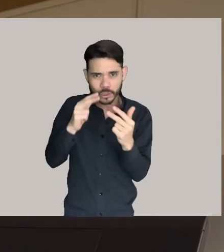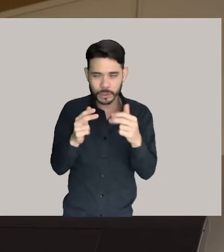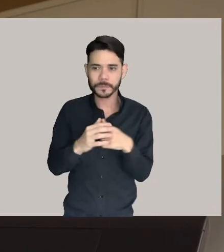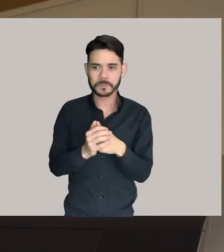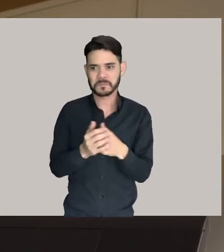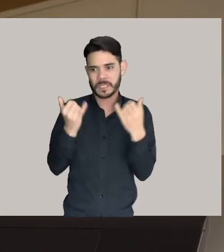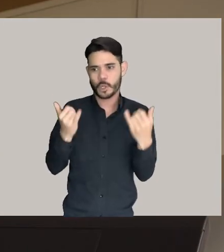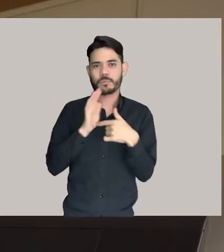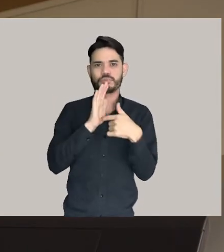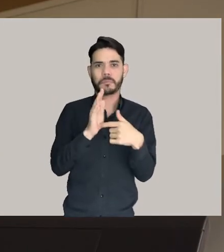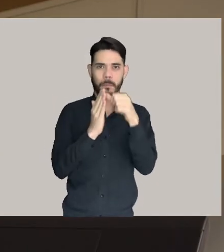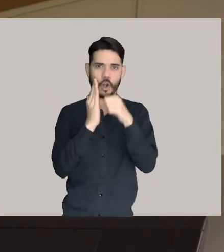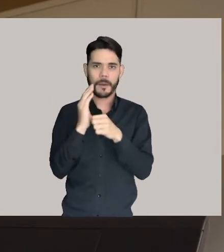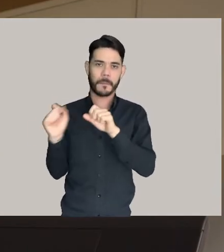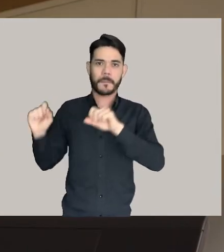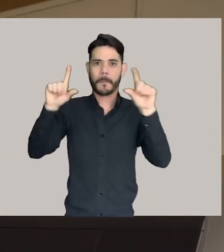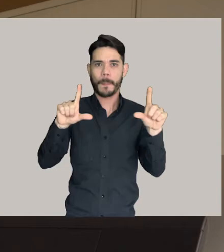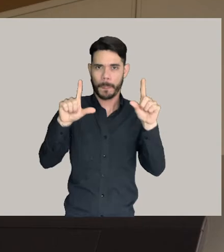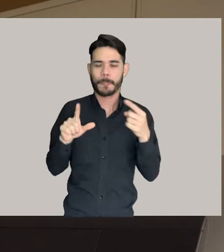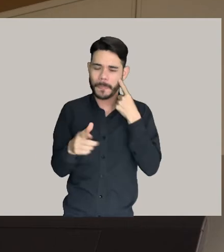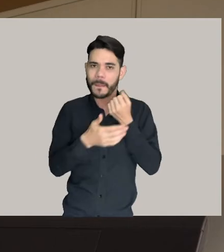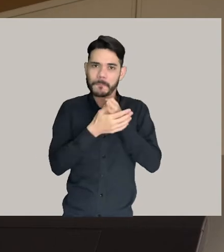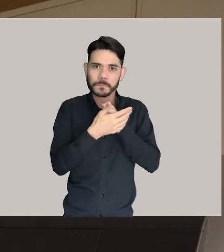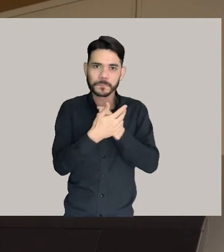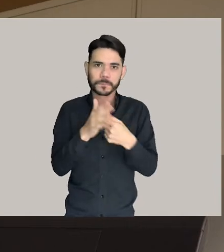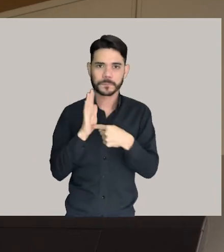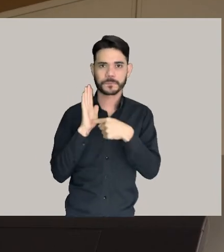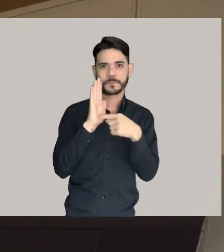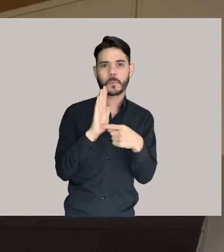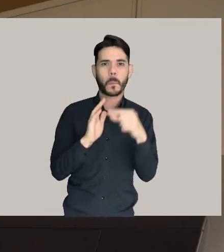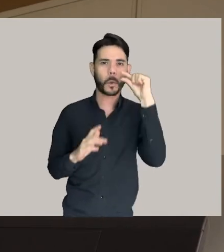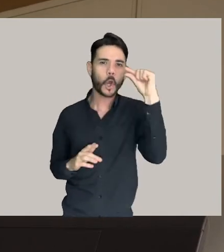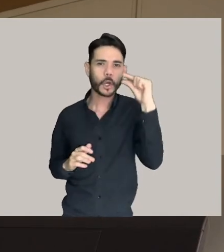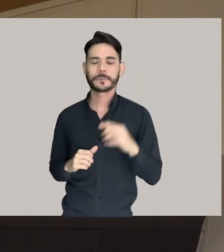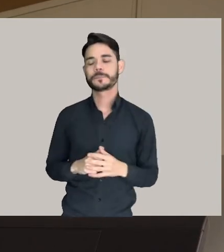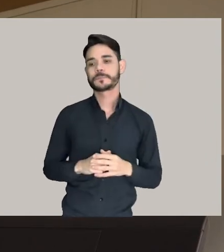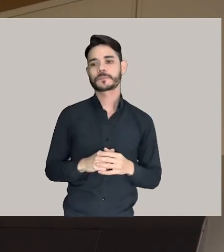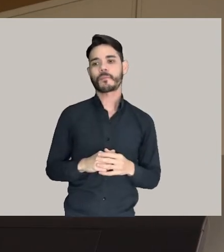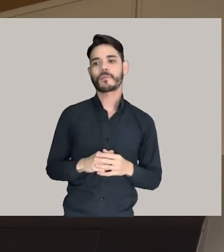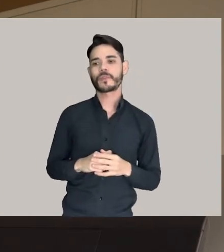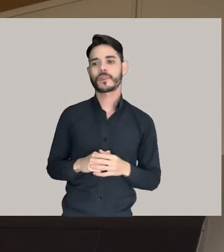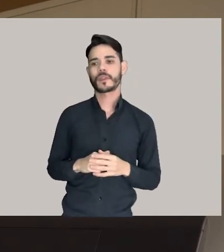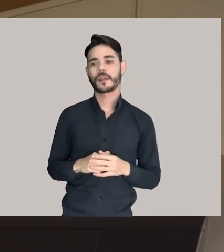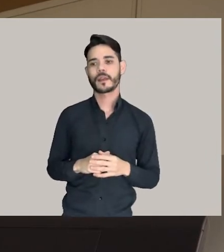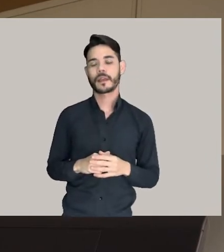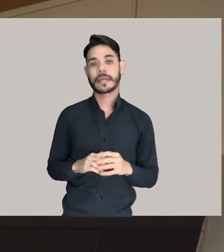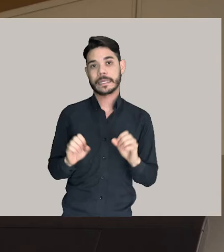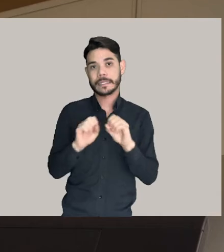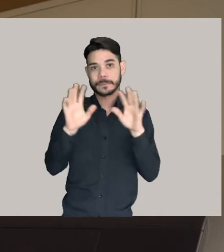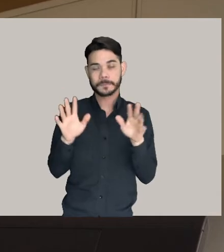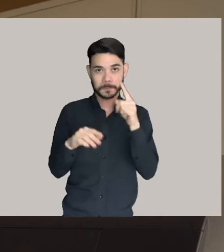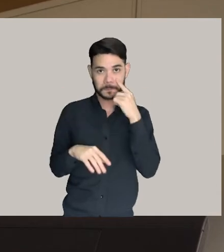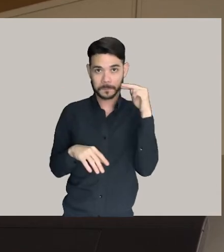ahorita abrí el programa completo, entonces voy a tratar de mostrarles un poquito más